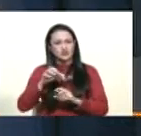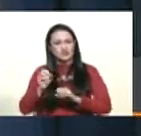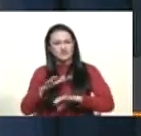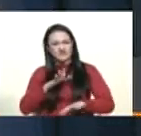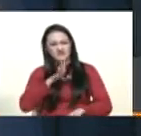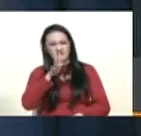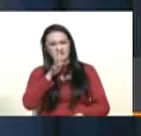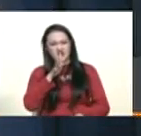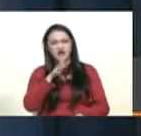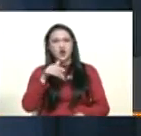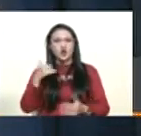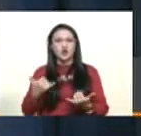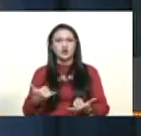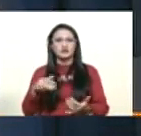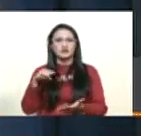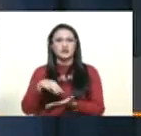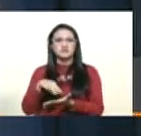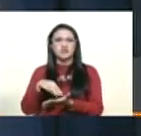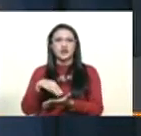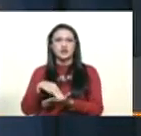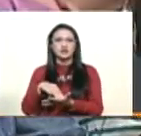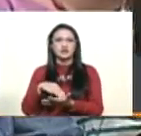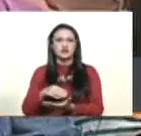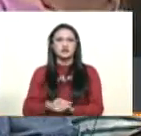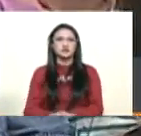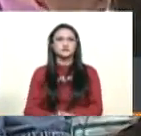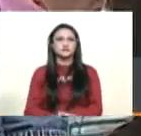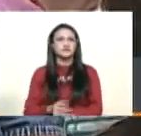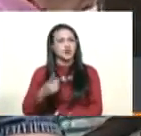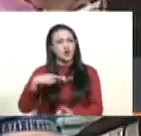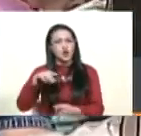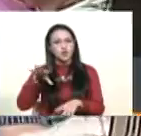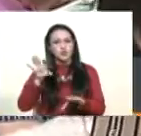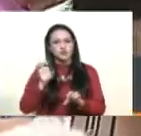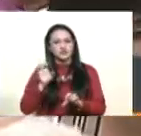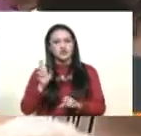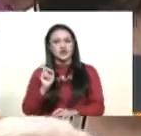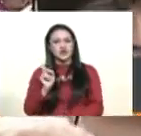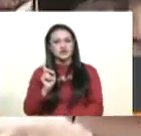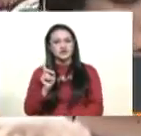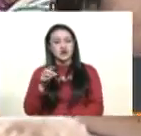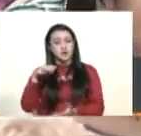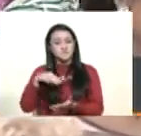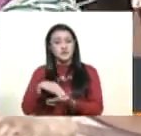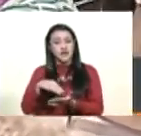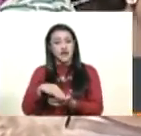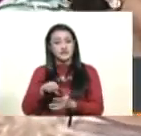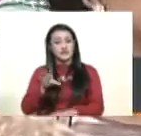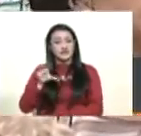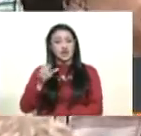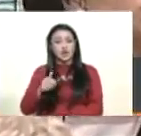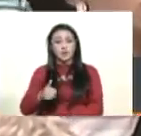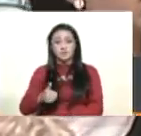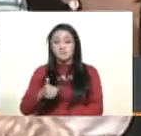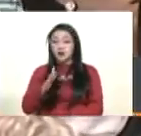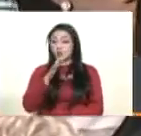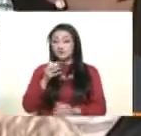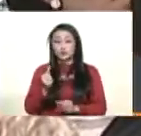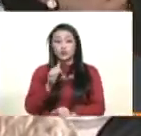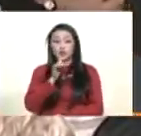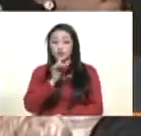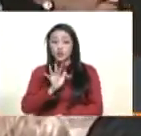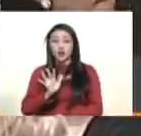y de desidia en la que se encuentra Miranda. Por eso es que uno no entiende, querido general, que hoy Miranda sea el estado más inseguro del